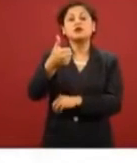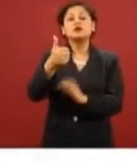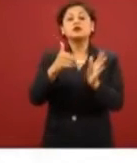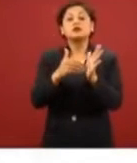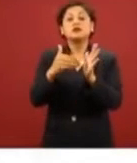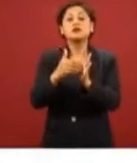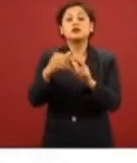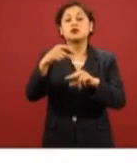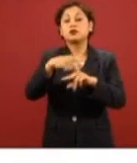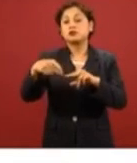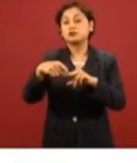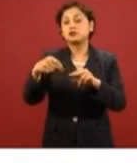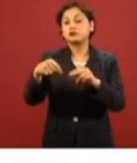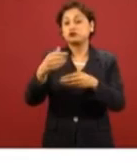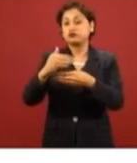realizar